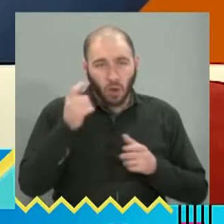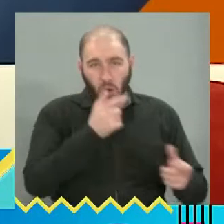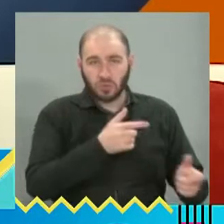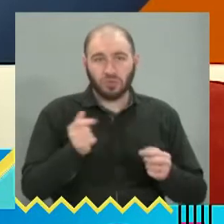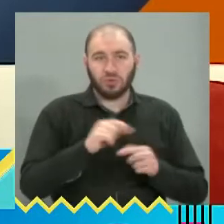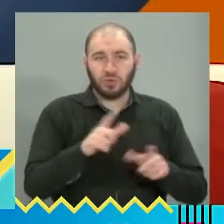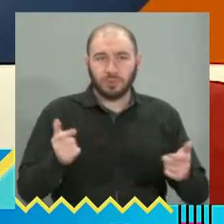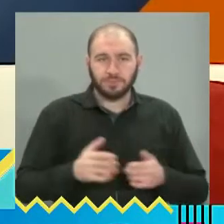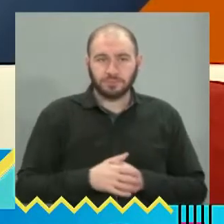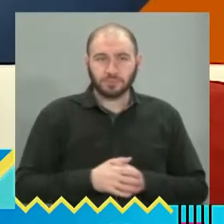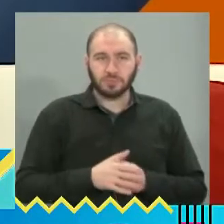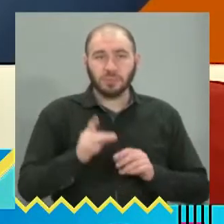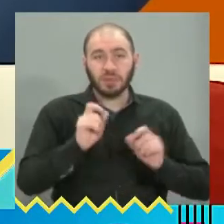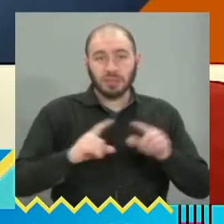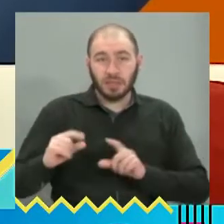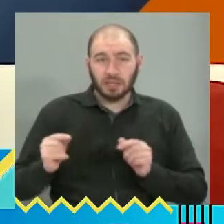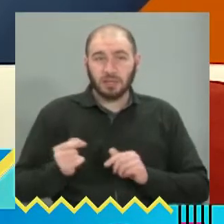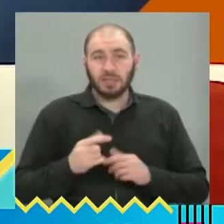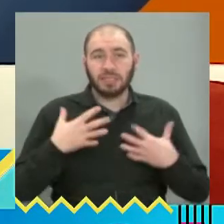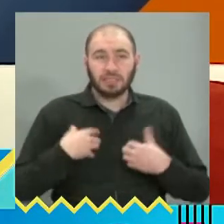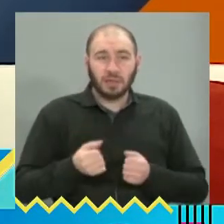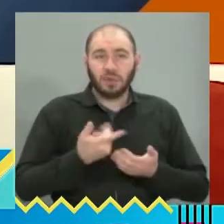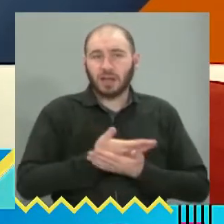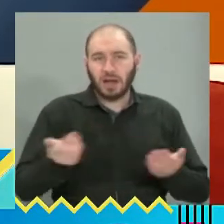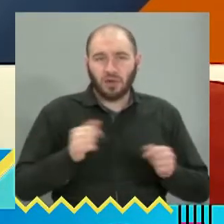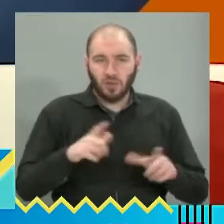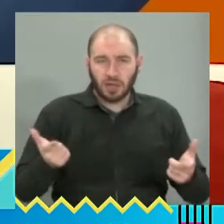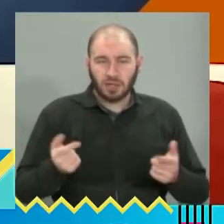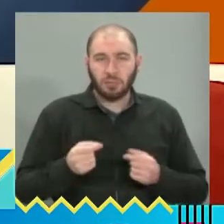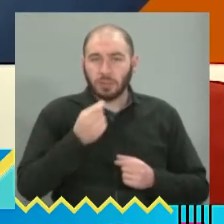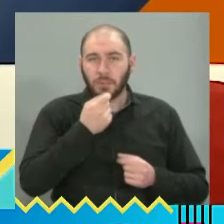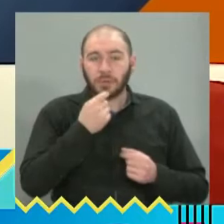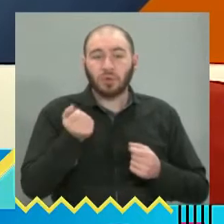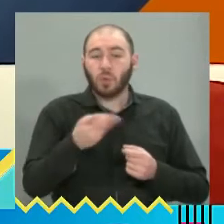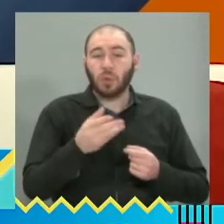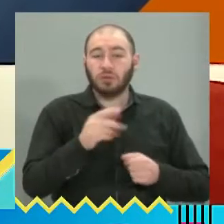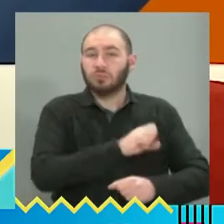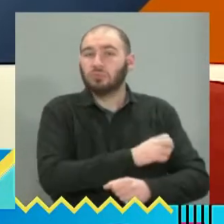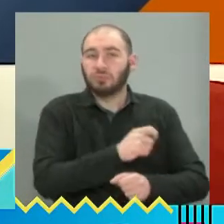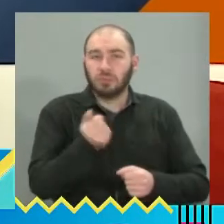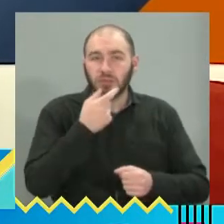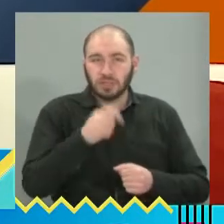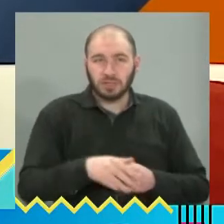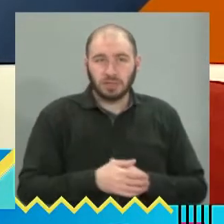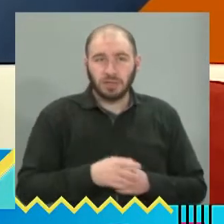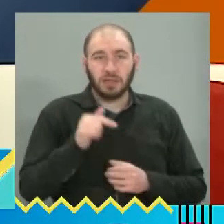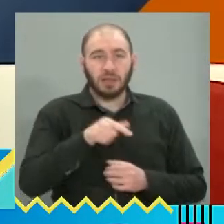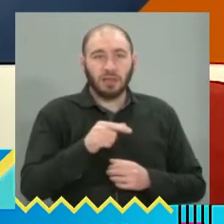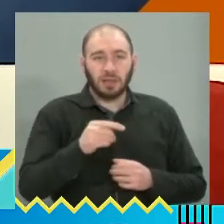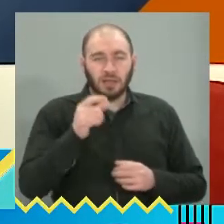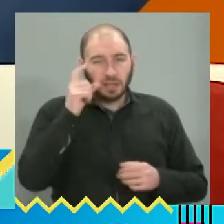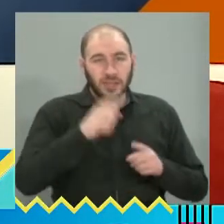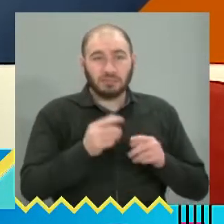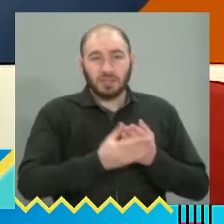observatorios estadísticos de la salud en general. Si uno pregunta cuántos hipertensos hay en Mendoza, acá tenemos a un